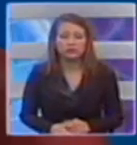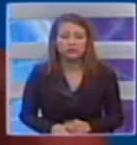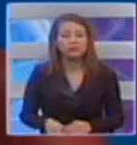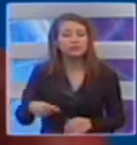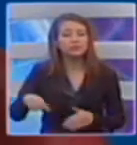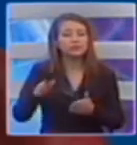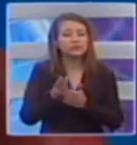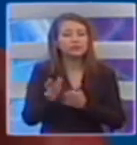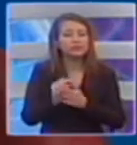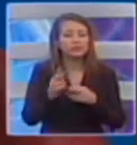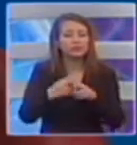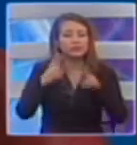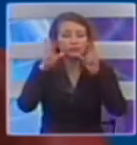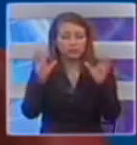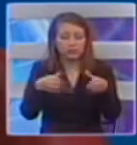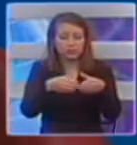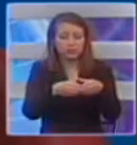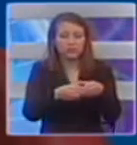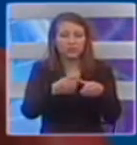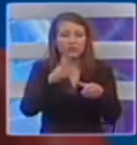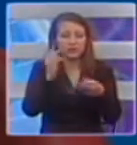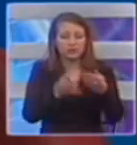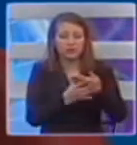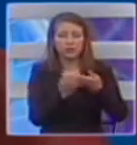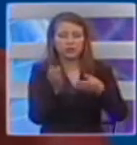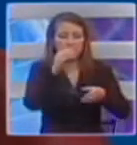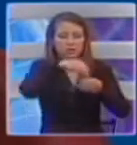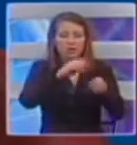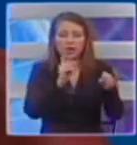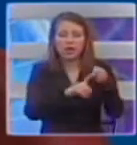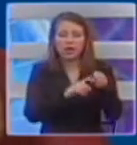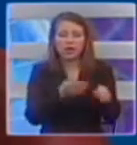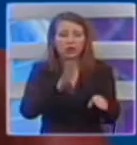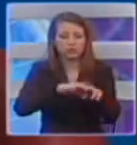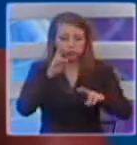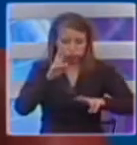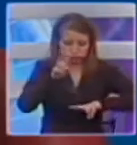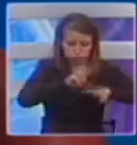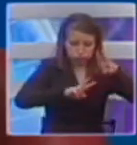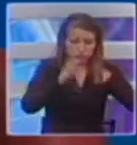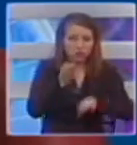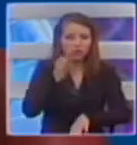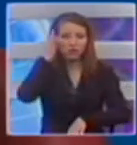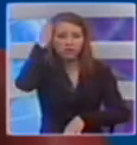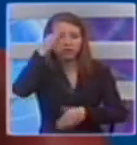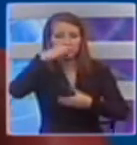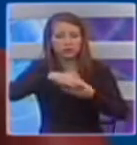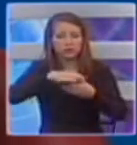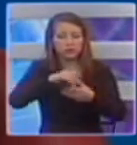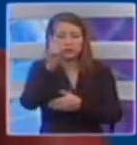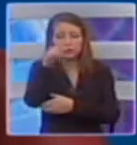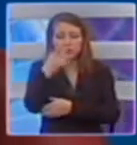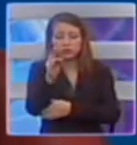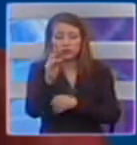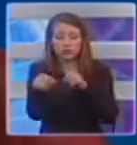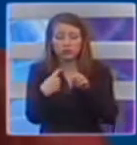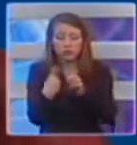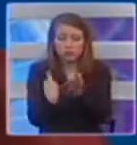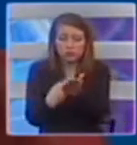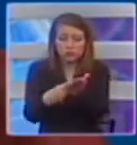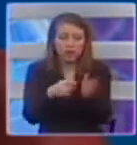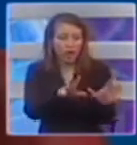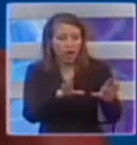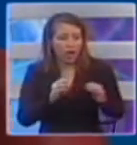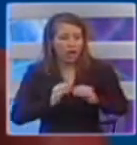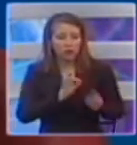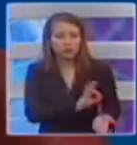Los miembros de la denominada Unidad se reunieron en Quito para analizar su postura frente a las elecciones del 2017. Durante la cita, aceptaron